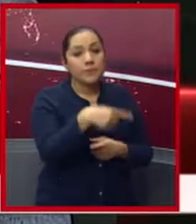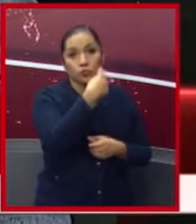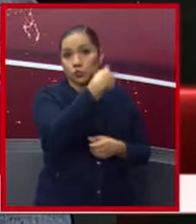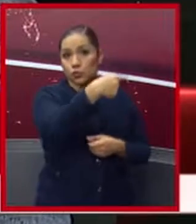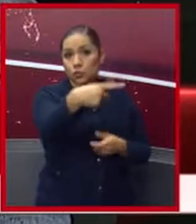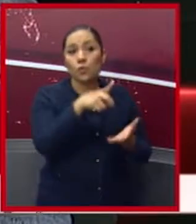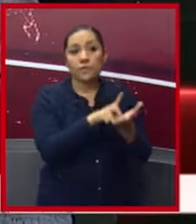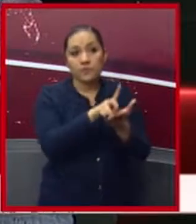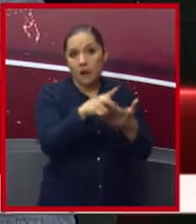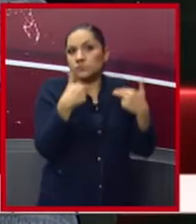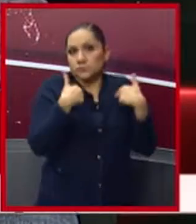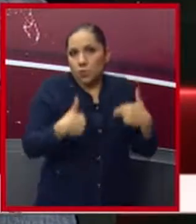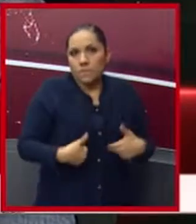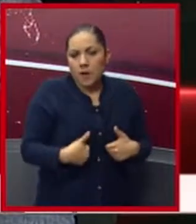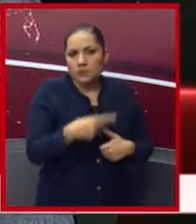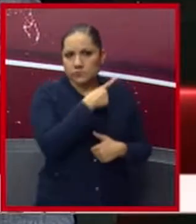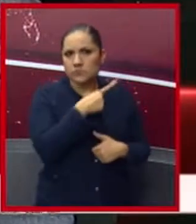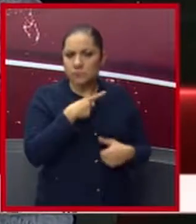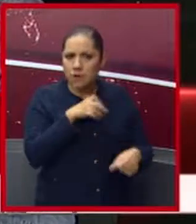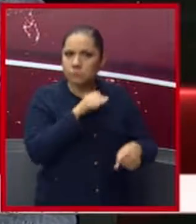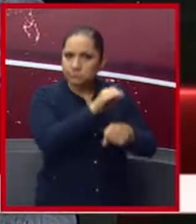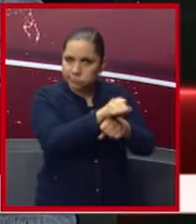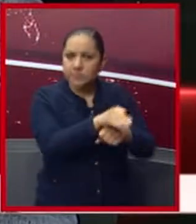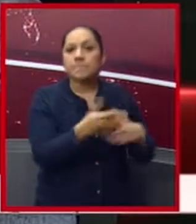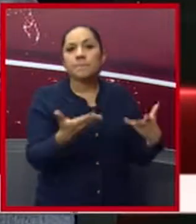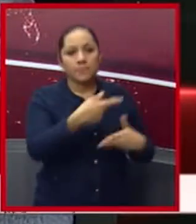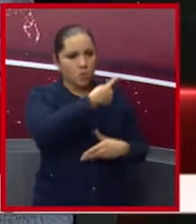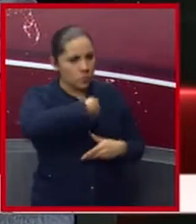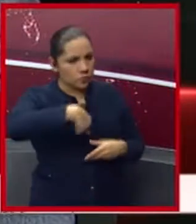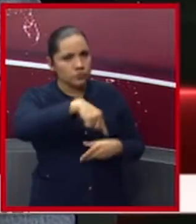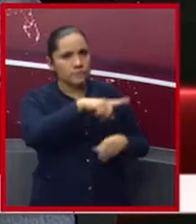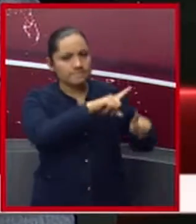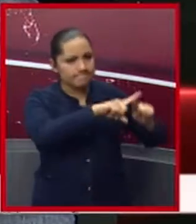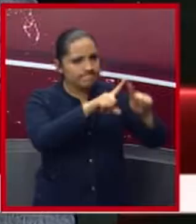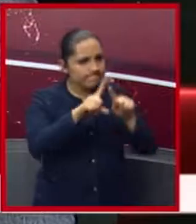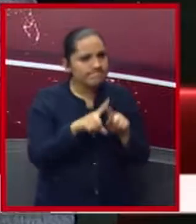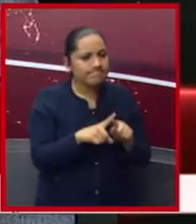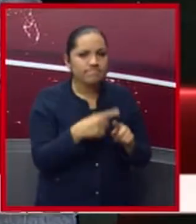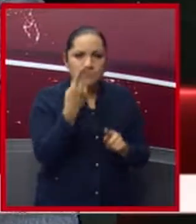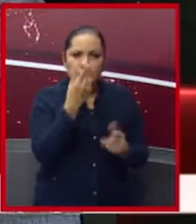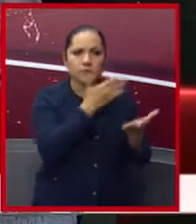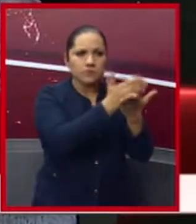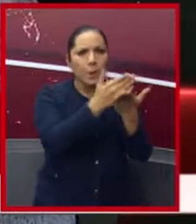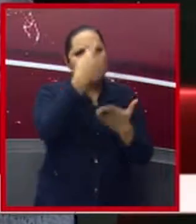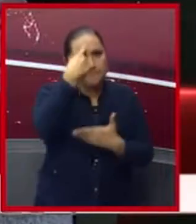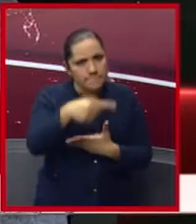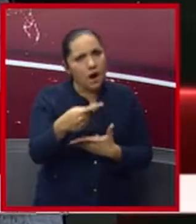derechos humanos, y transmitirles tranquilidad,